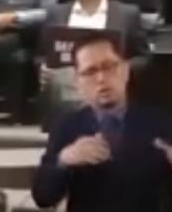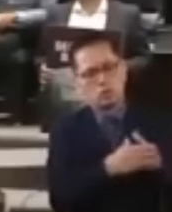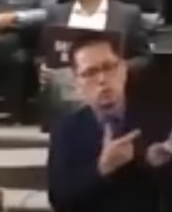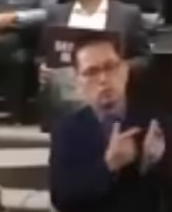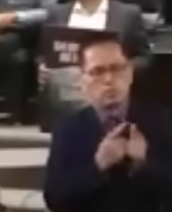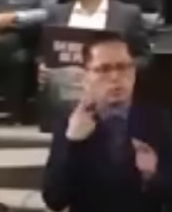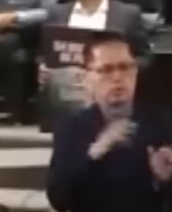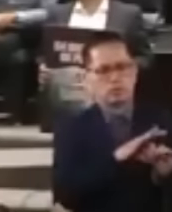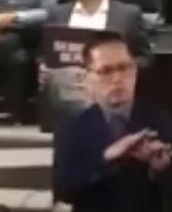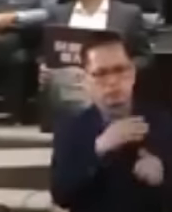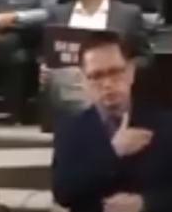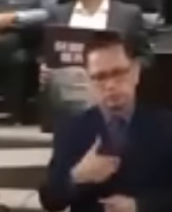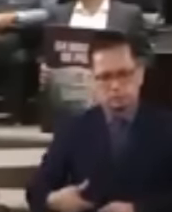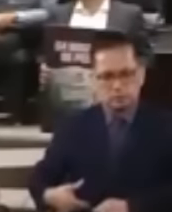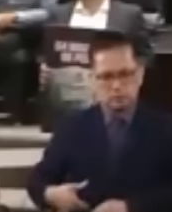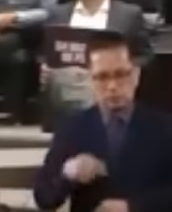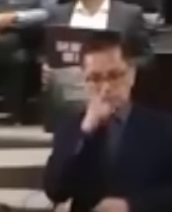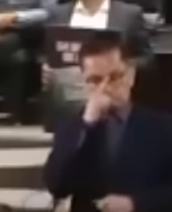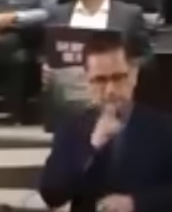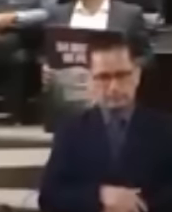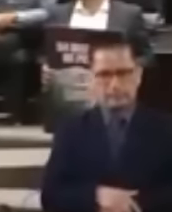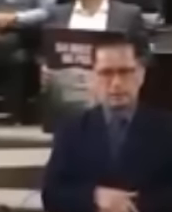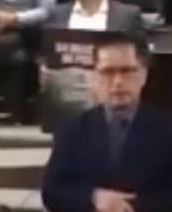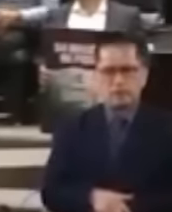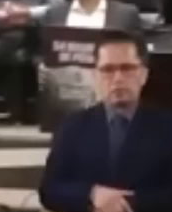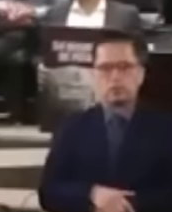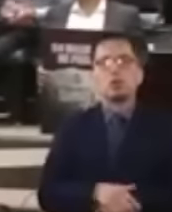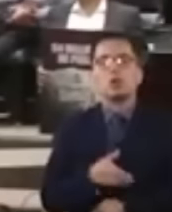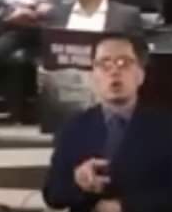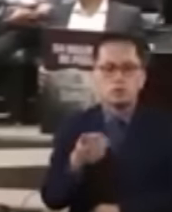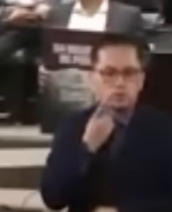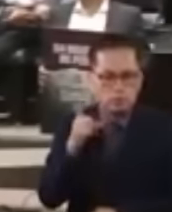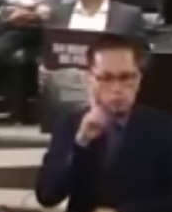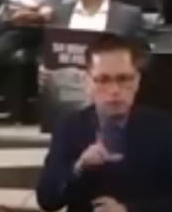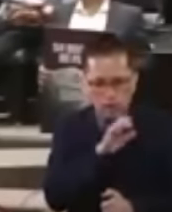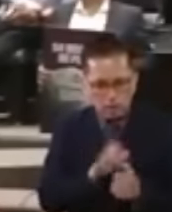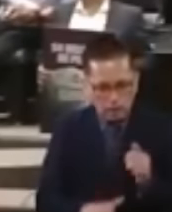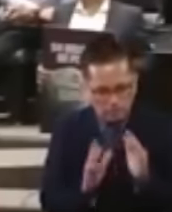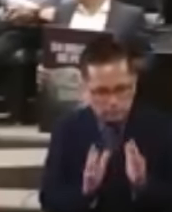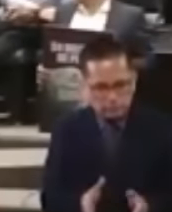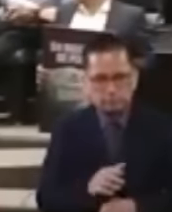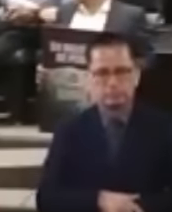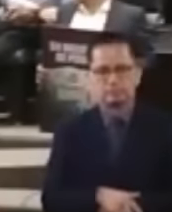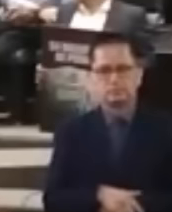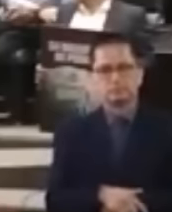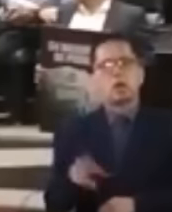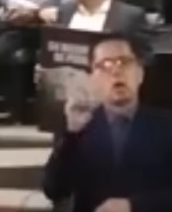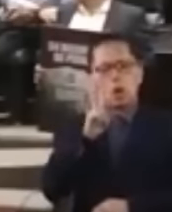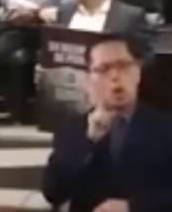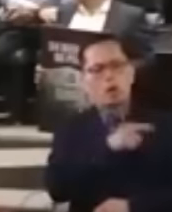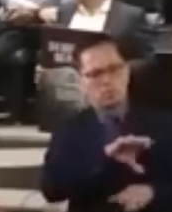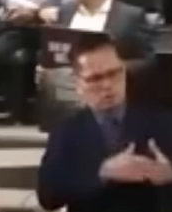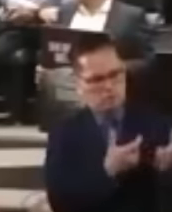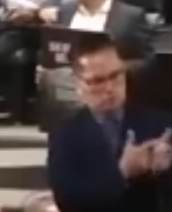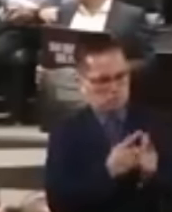oficialismo. Veamos a ver, mexicanas y mexicanos. Vamos a ver si realmente Morena está del